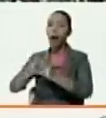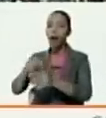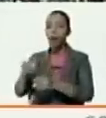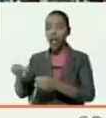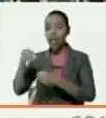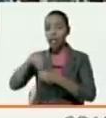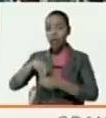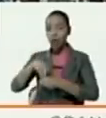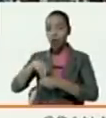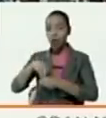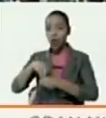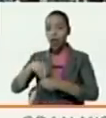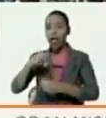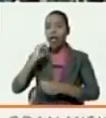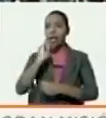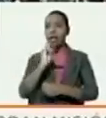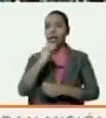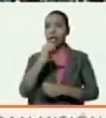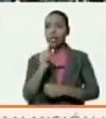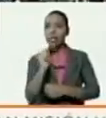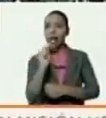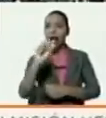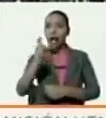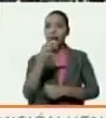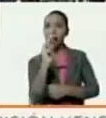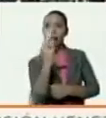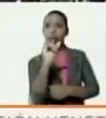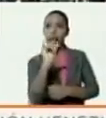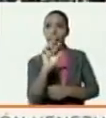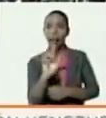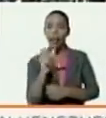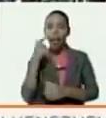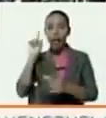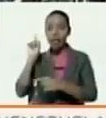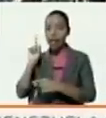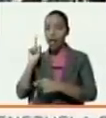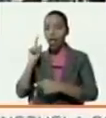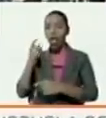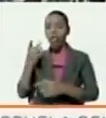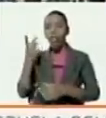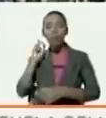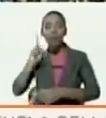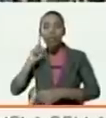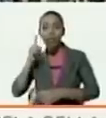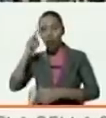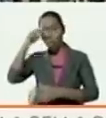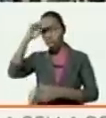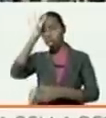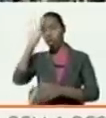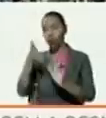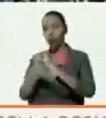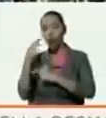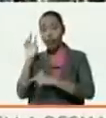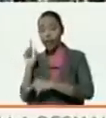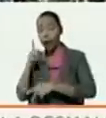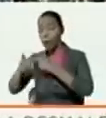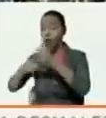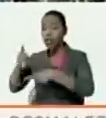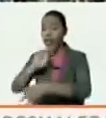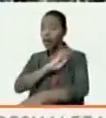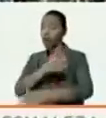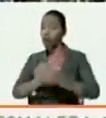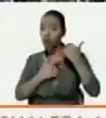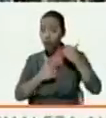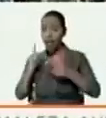Alejandro Izaguirre, fingió un desmayo públicamente en televisión. Hoy nuestra Fuerza Armada es totalmente distinta. Hoy nuestra Fuerza Armada